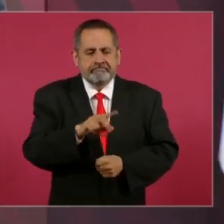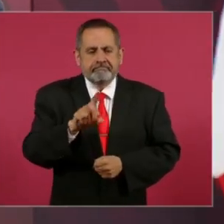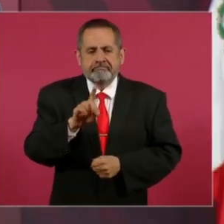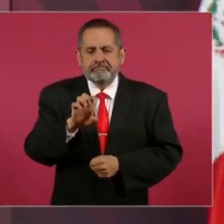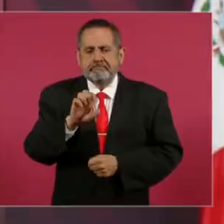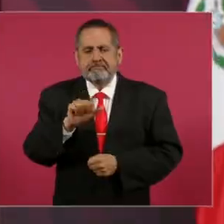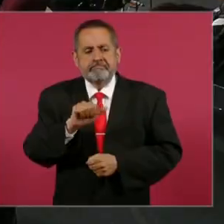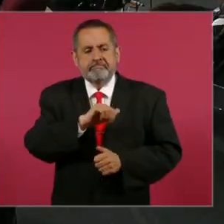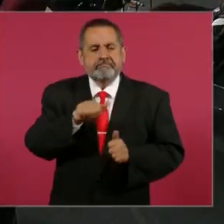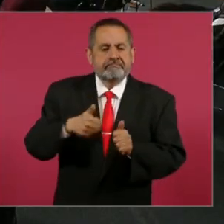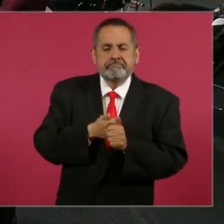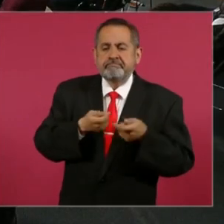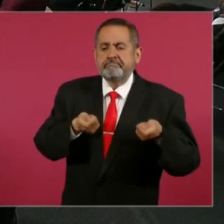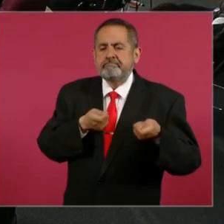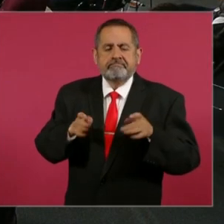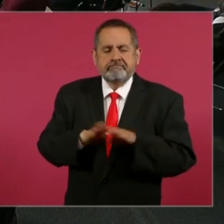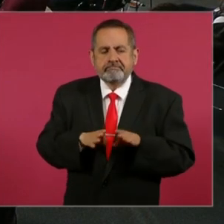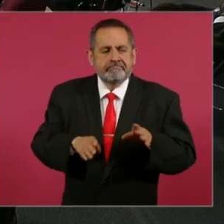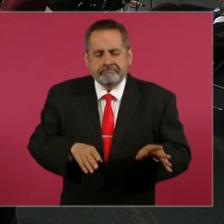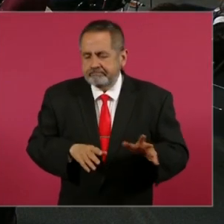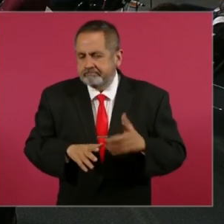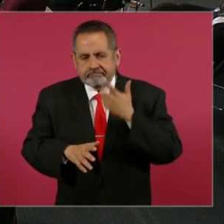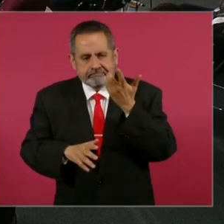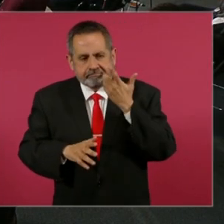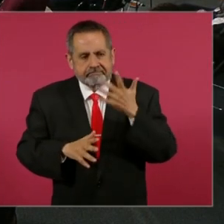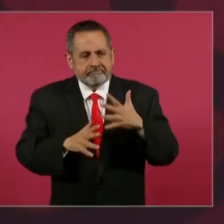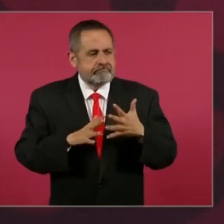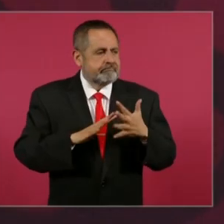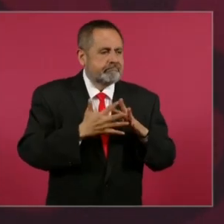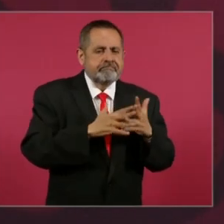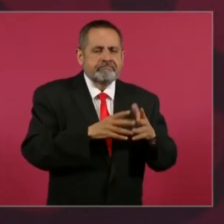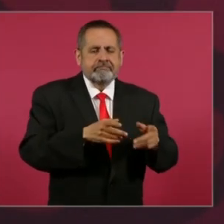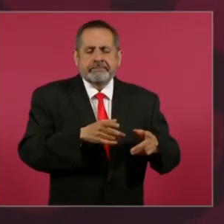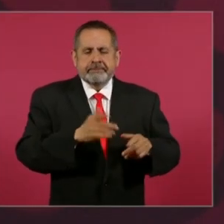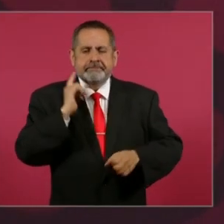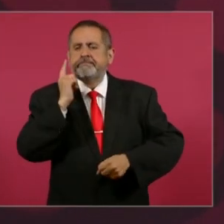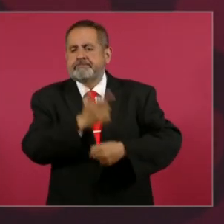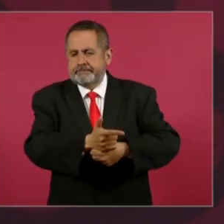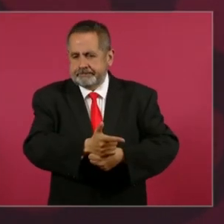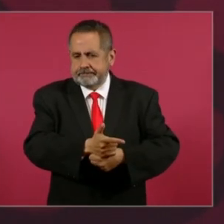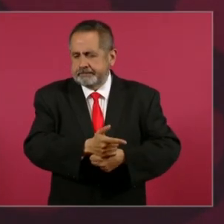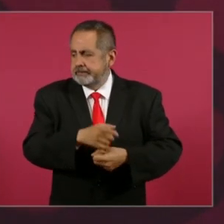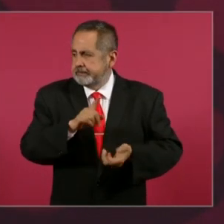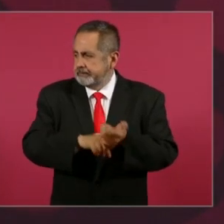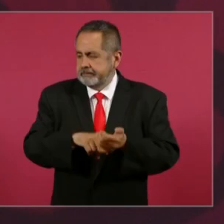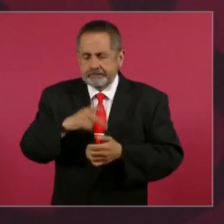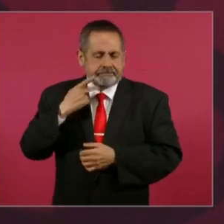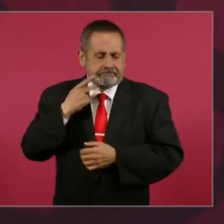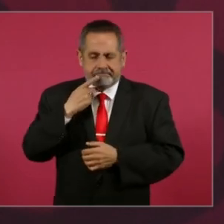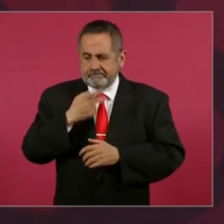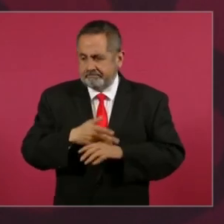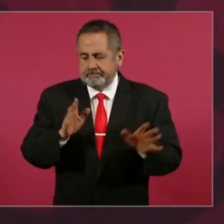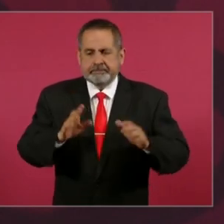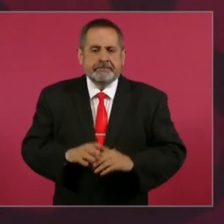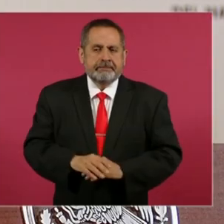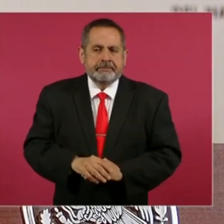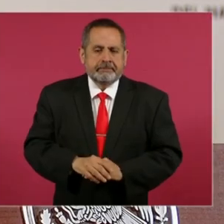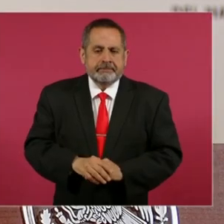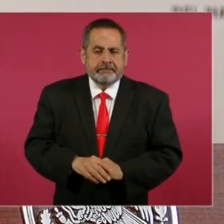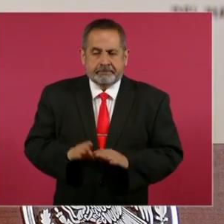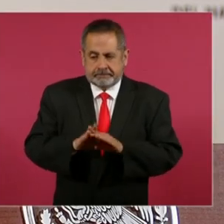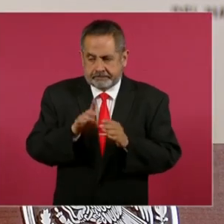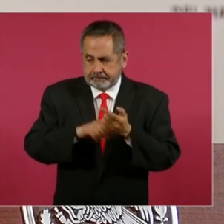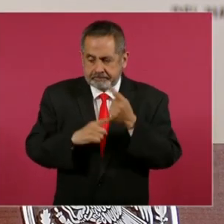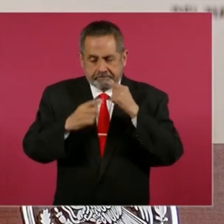hilos, el tejemaneje de la política. Porque